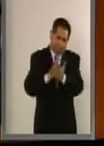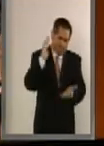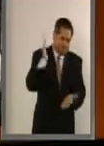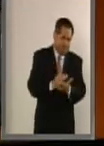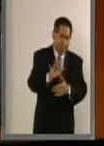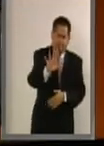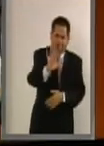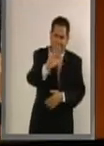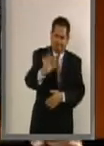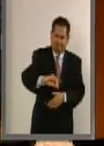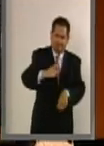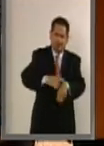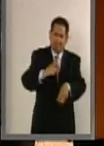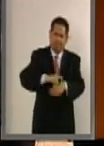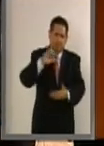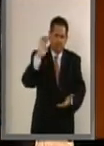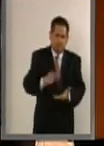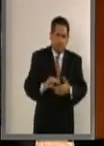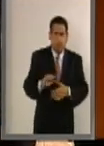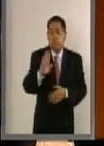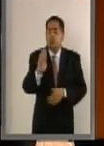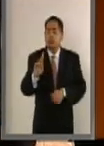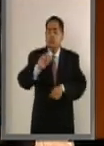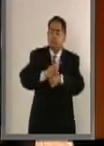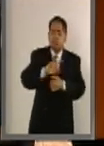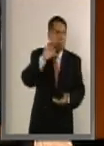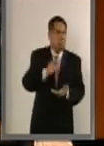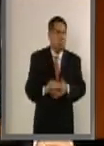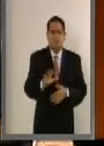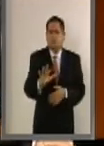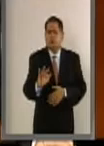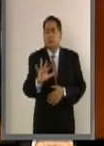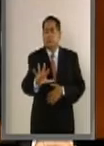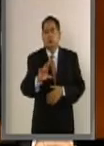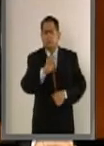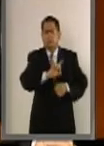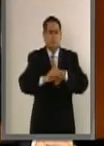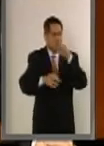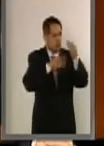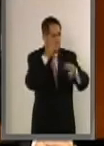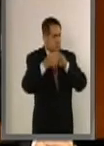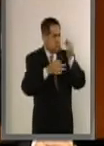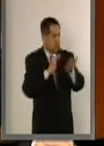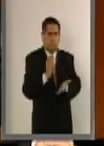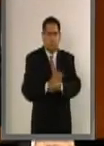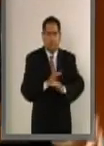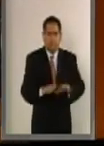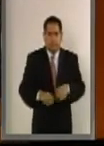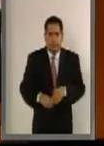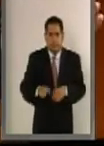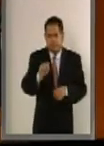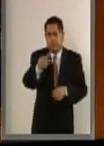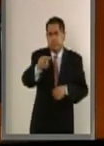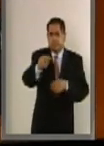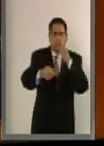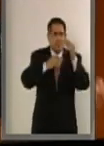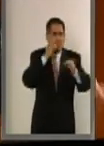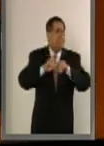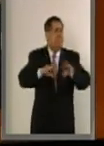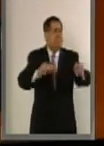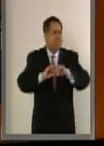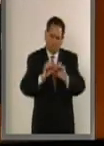tiempos de campaña para pasar de 90 días a 45. También cero spots a partidos